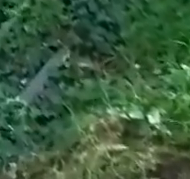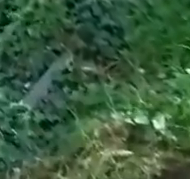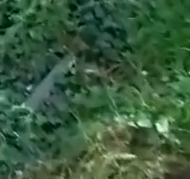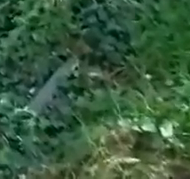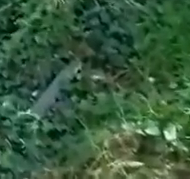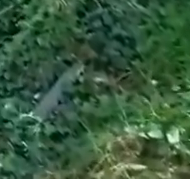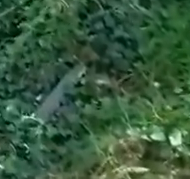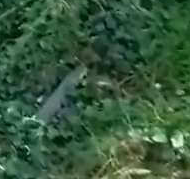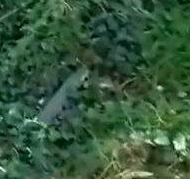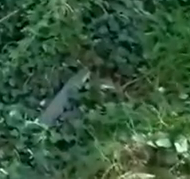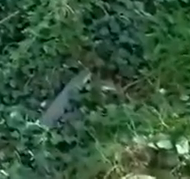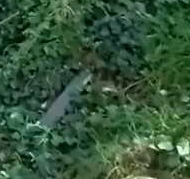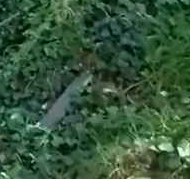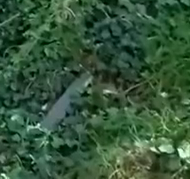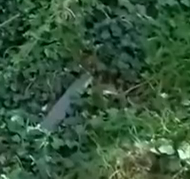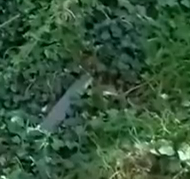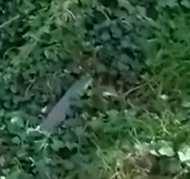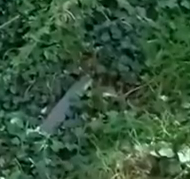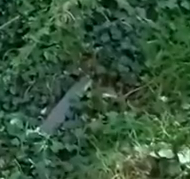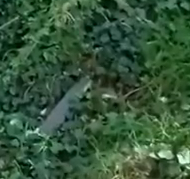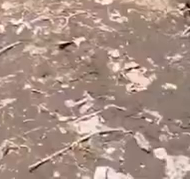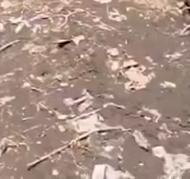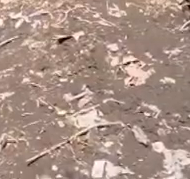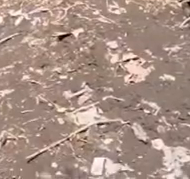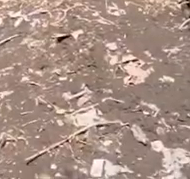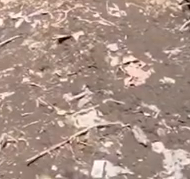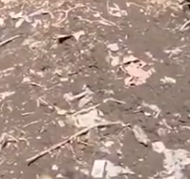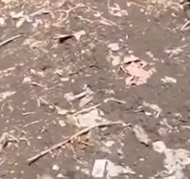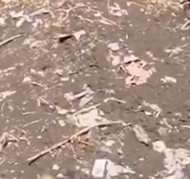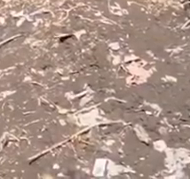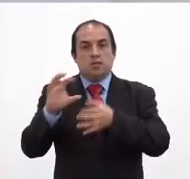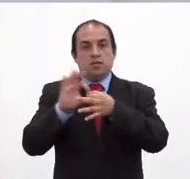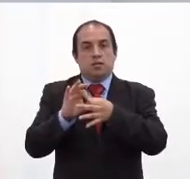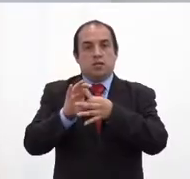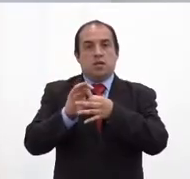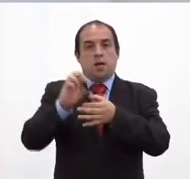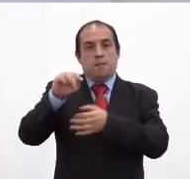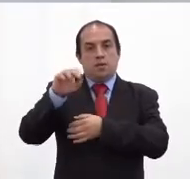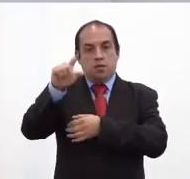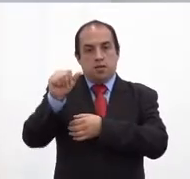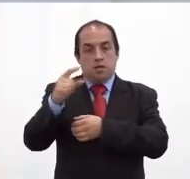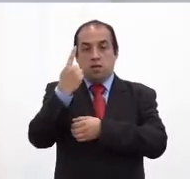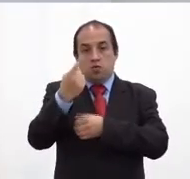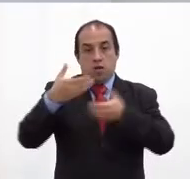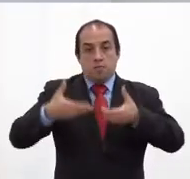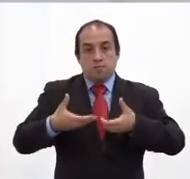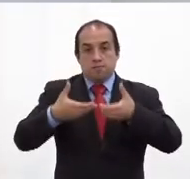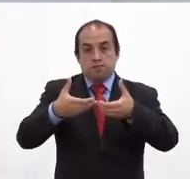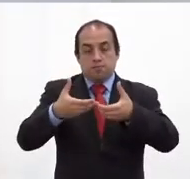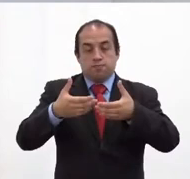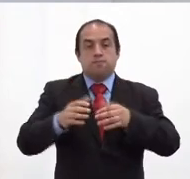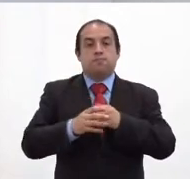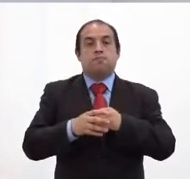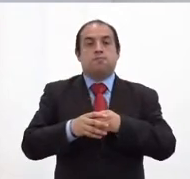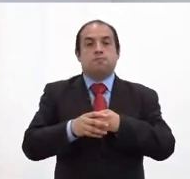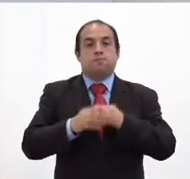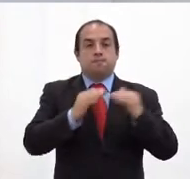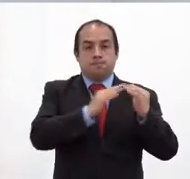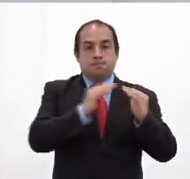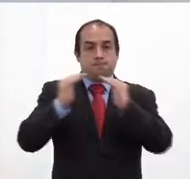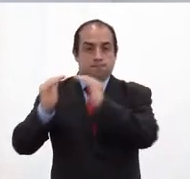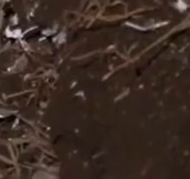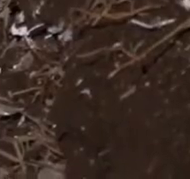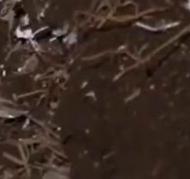urbanizada de muchas barrancas que están asociadas al Magdalena y una barranca principal, en donde prácticamente hay casas,